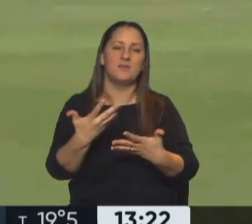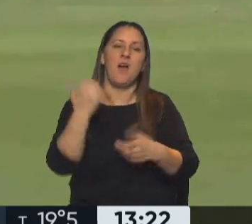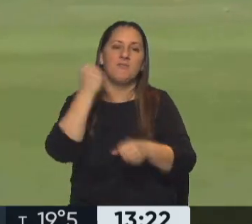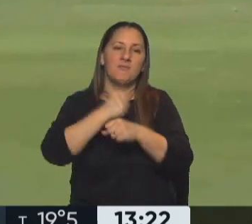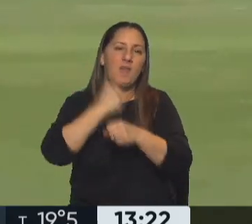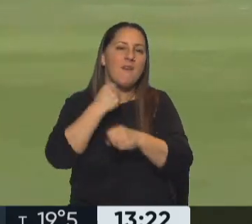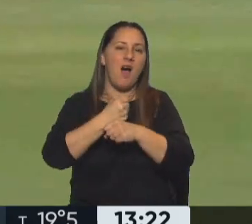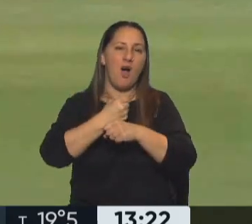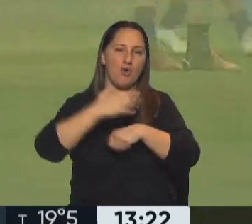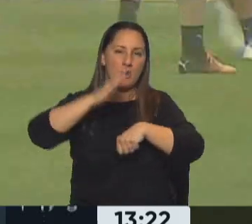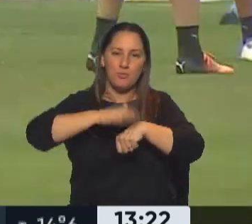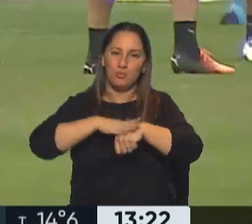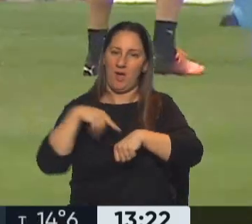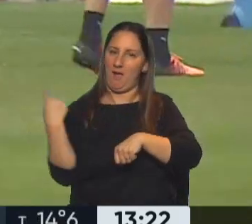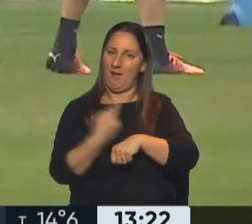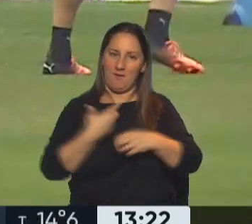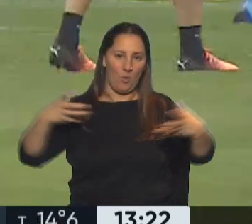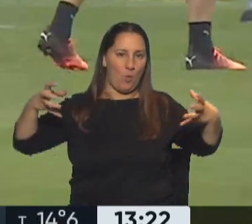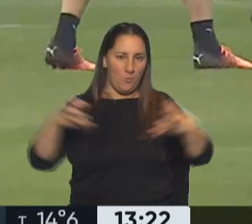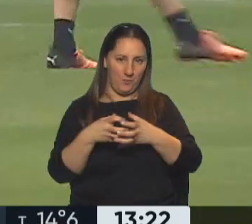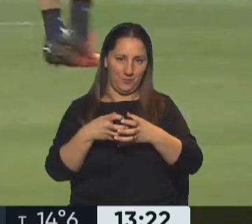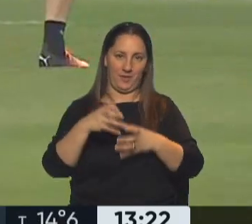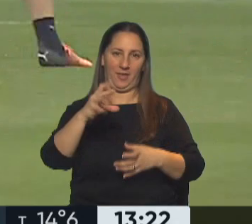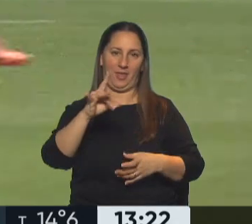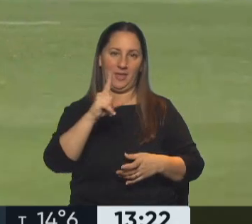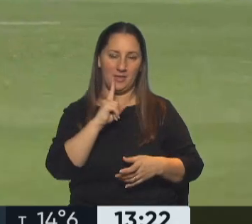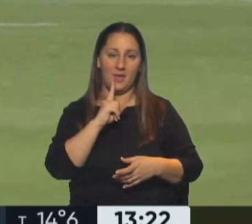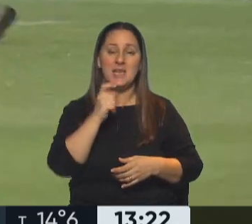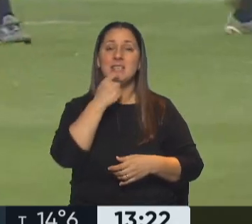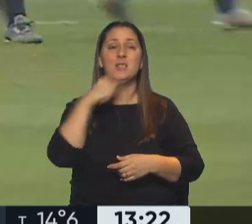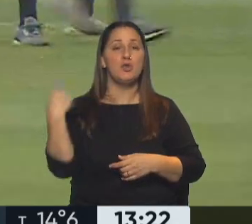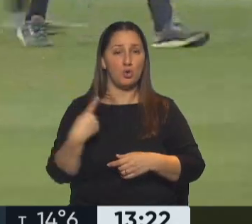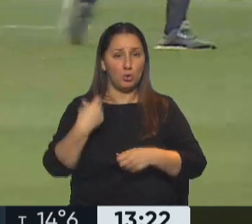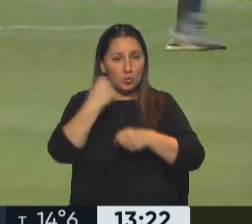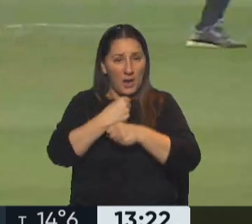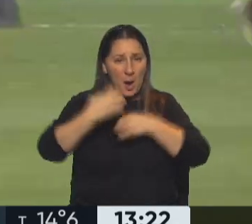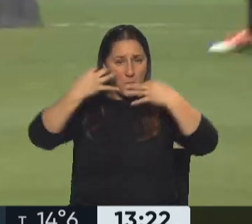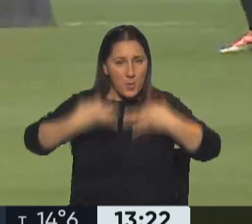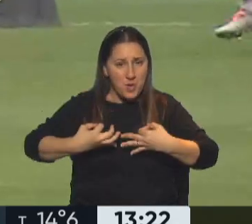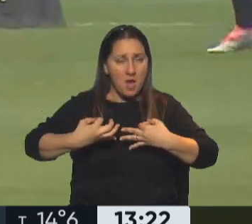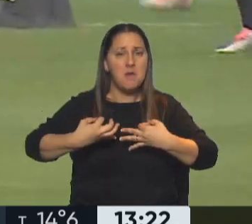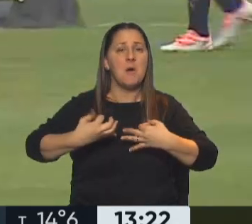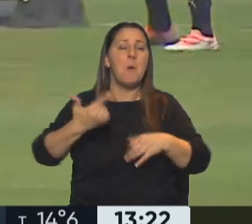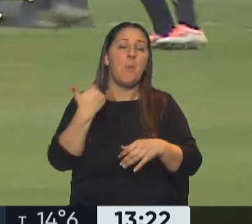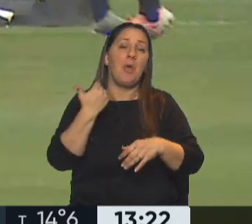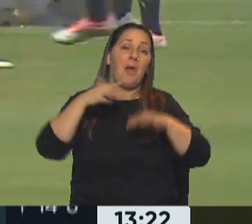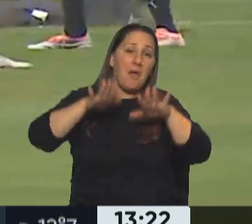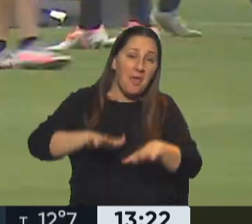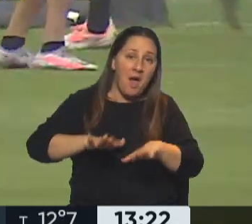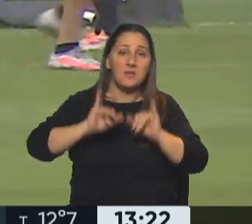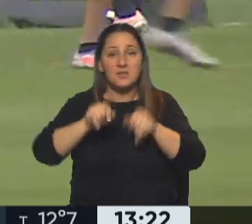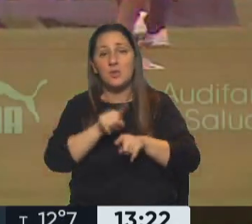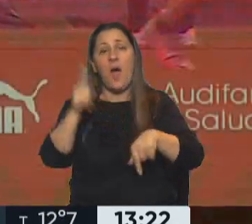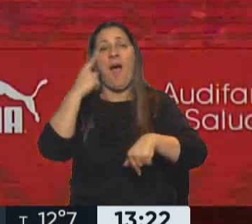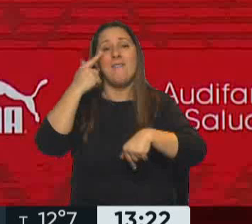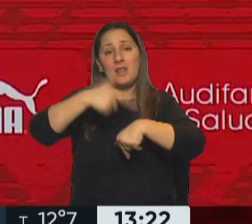trabajo responsable que hemos hecho con todo el cuerpo técnico. Si hacemos bien las cosas, pensaremos en quedarnos o no quedarnos, el tiempo lo